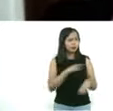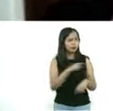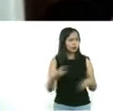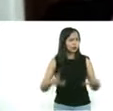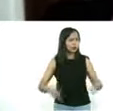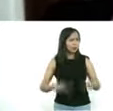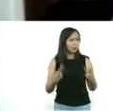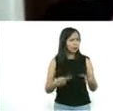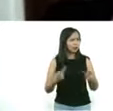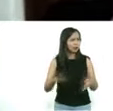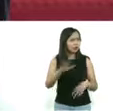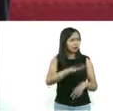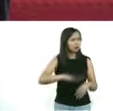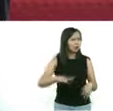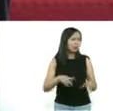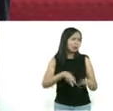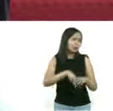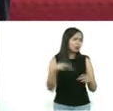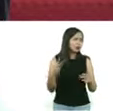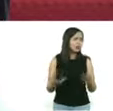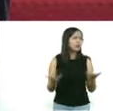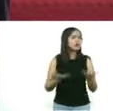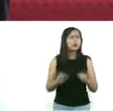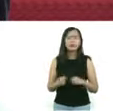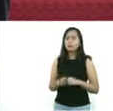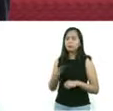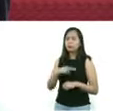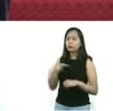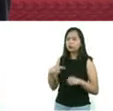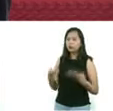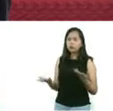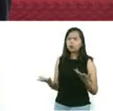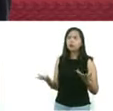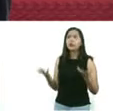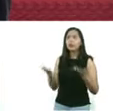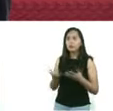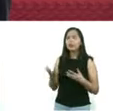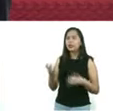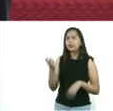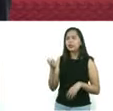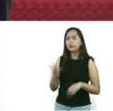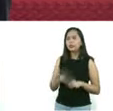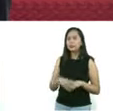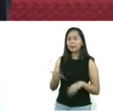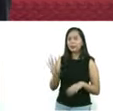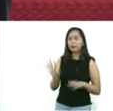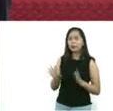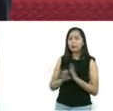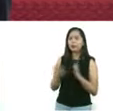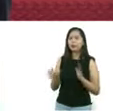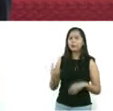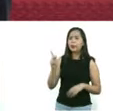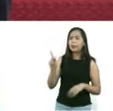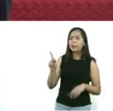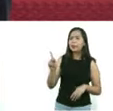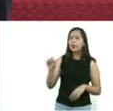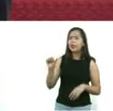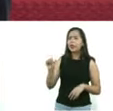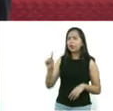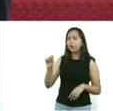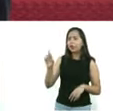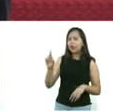están vacías? Es parte de lo que hemos estado trabajando. Hay plazas comerciales que tienen PATR, se llama. PATR